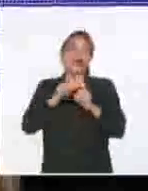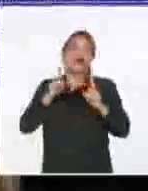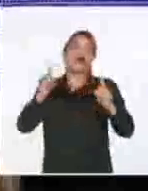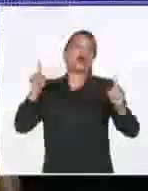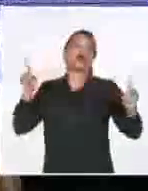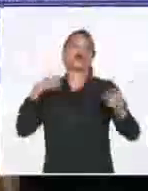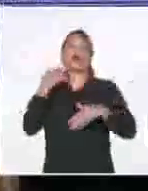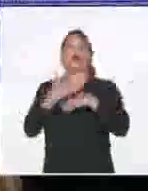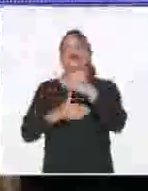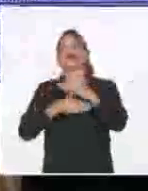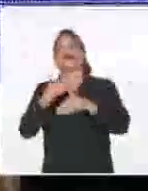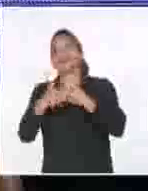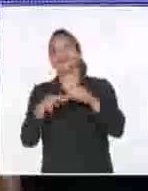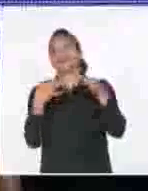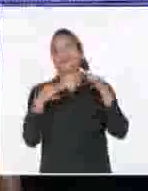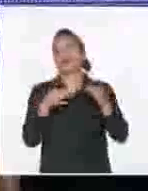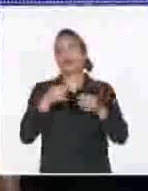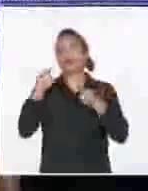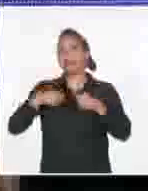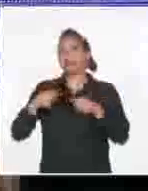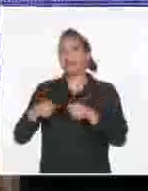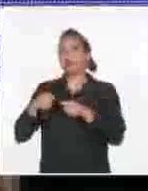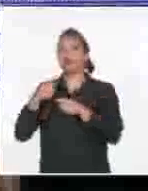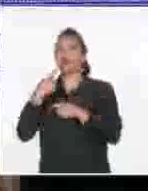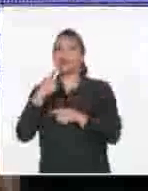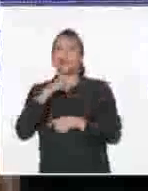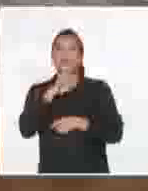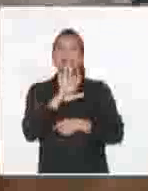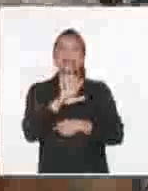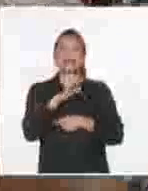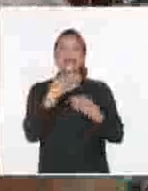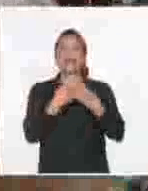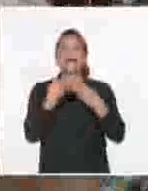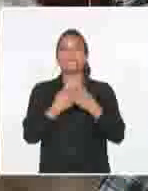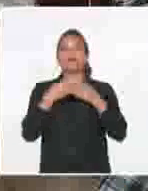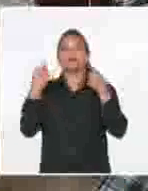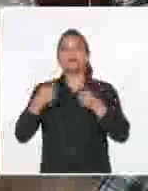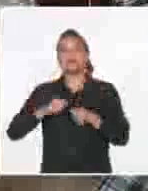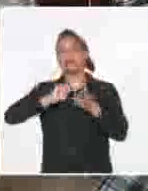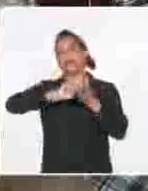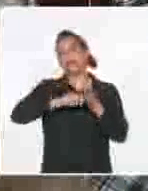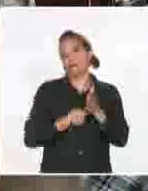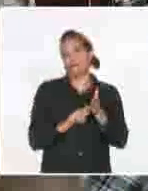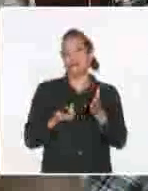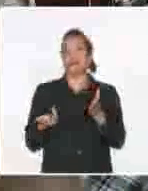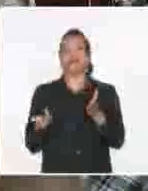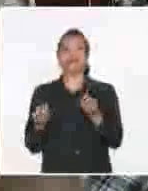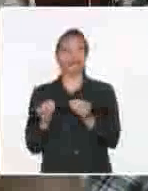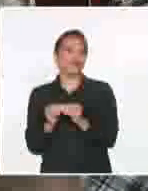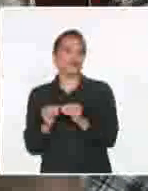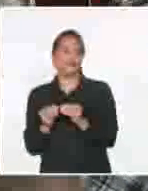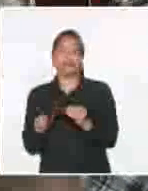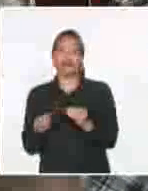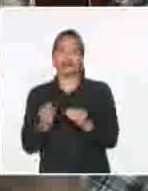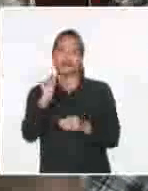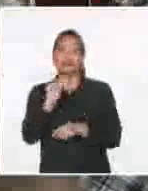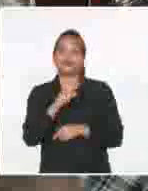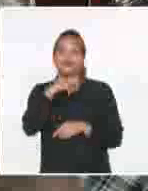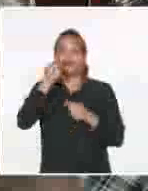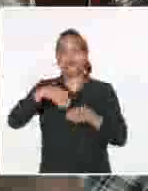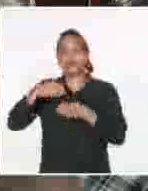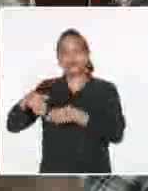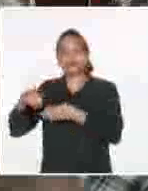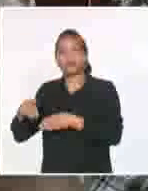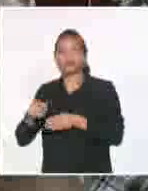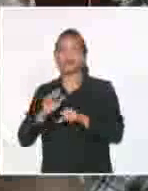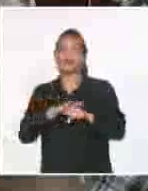proceso de decisión de al menos 5 agencias o ministerios del gobierno de los Estados Unidos y que no